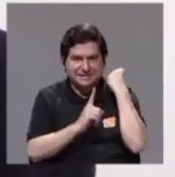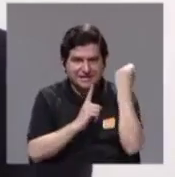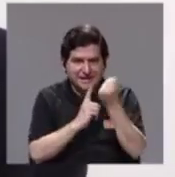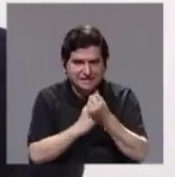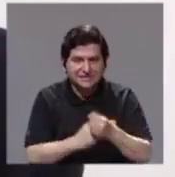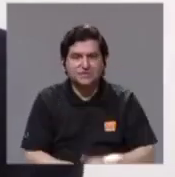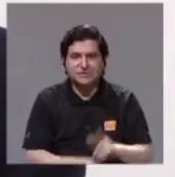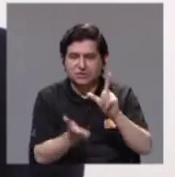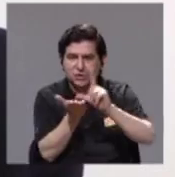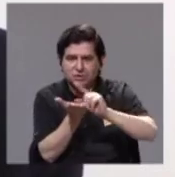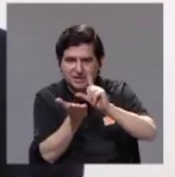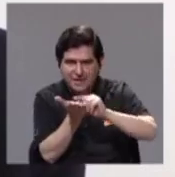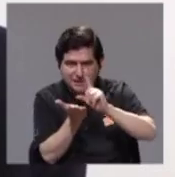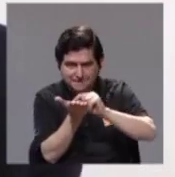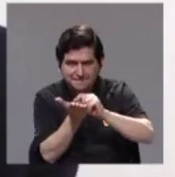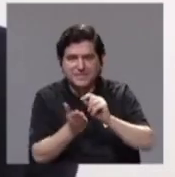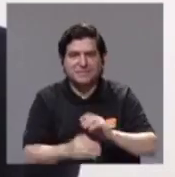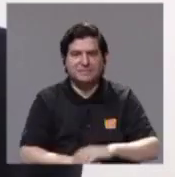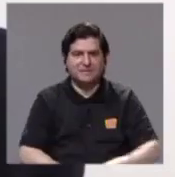interdicción de imprimir,